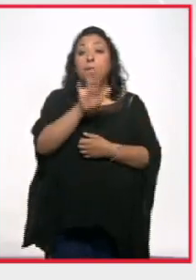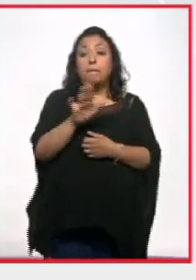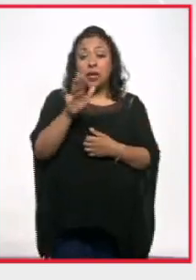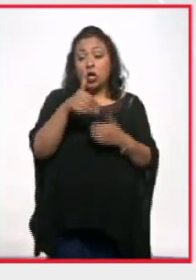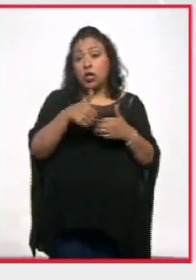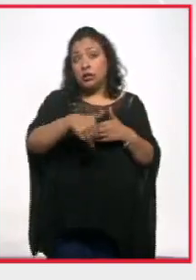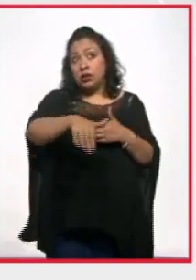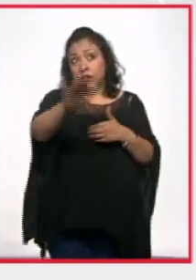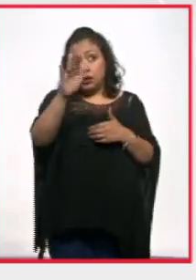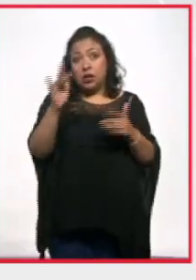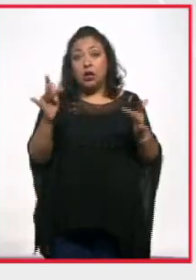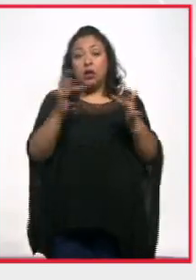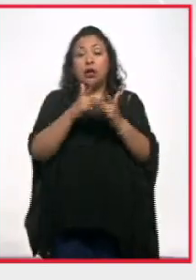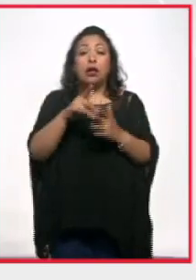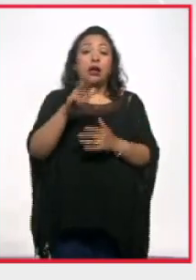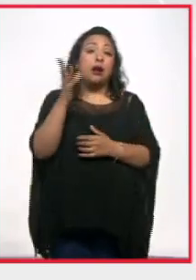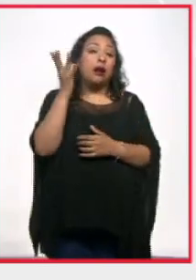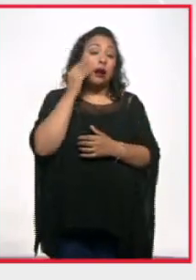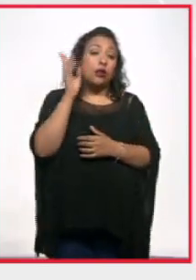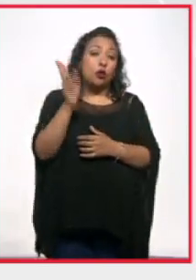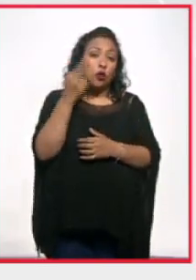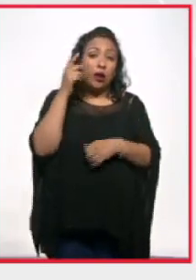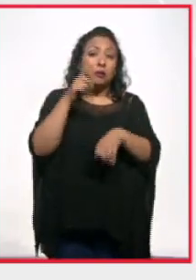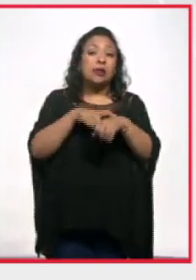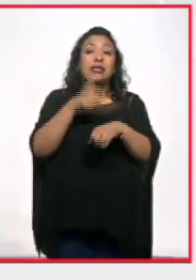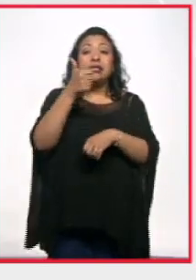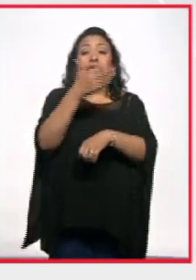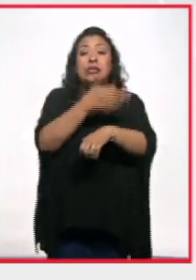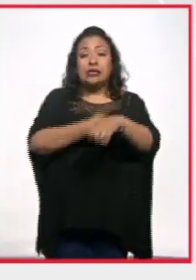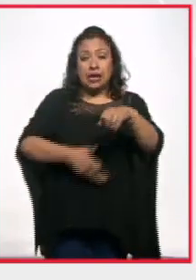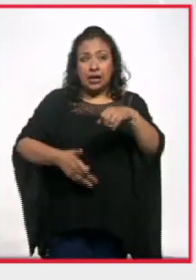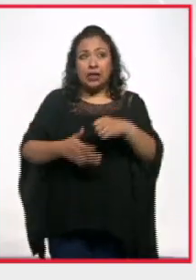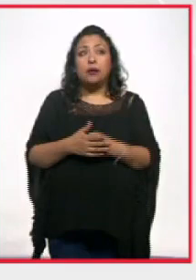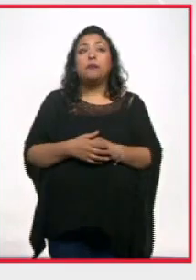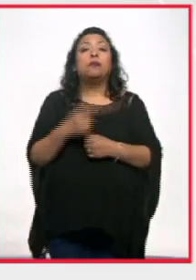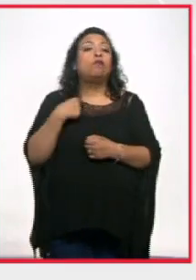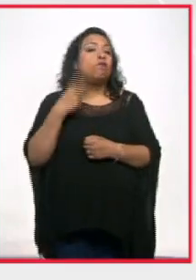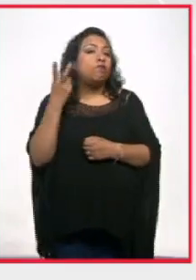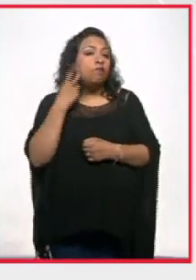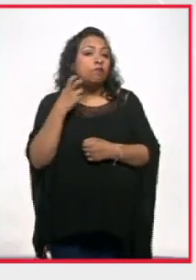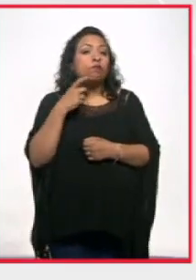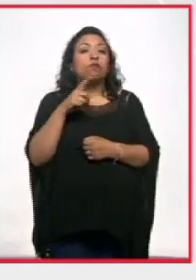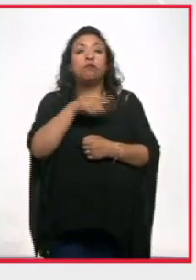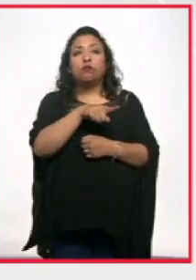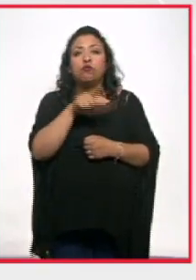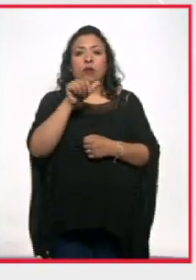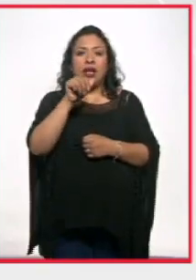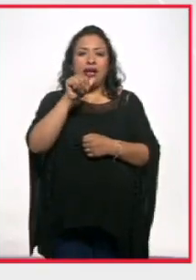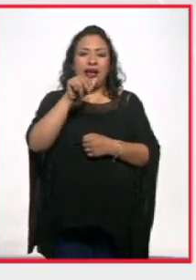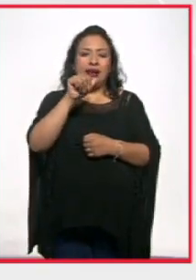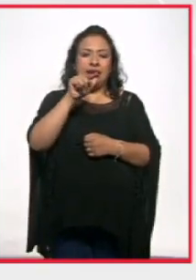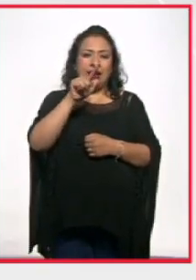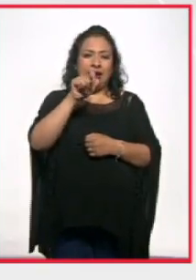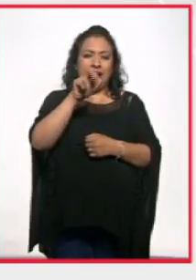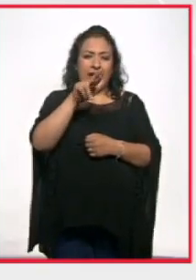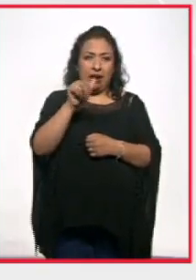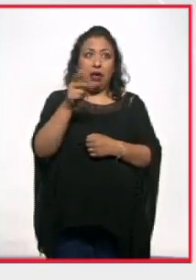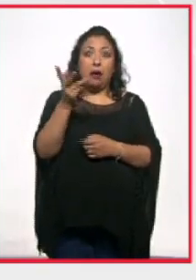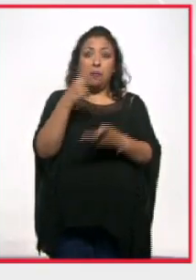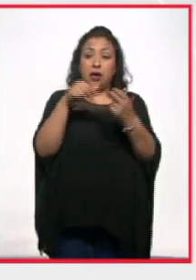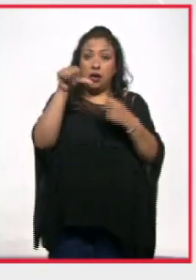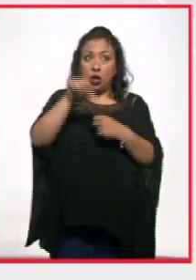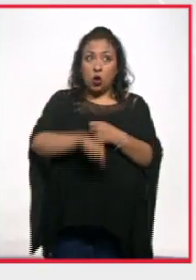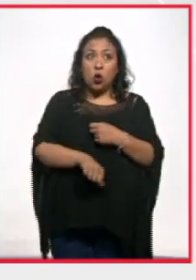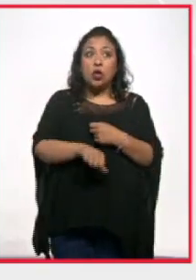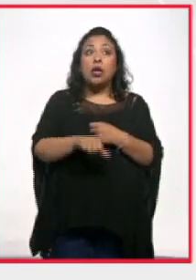ahora en adelante se conectan a Radio UNAM a las 6:00 p.m. a escuchar el programa de Ana Lara aquí presente, que acaba